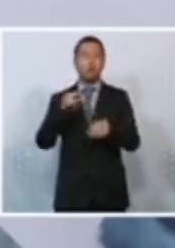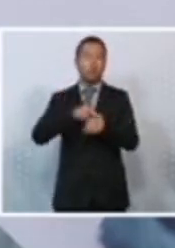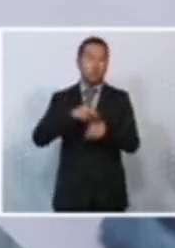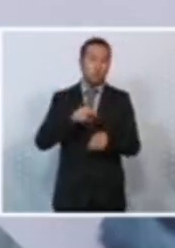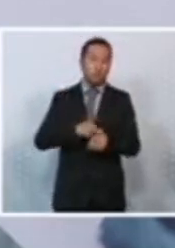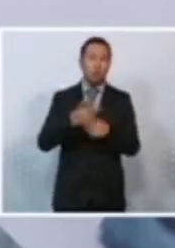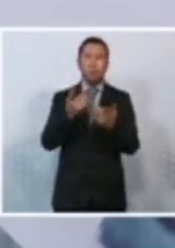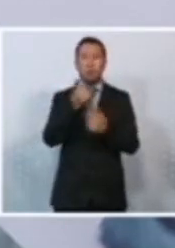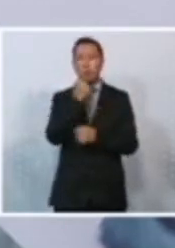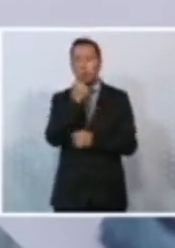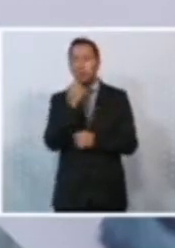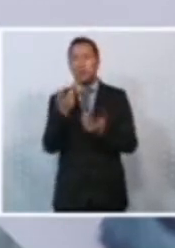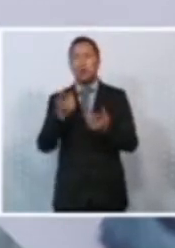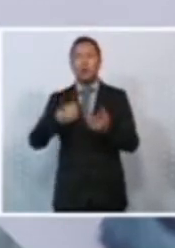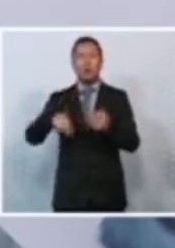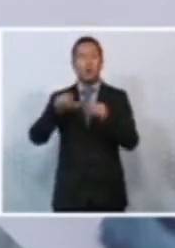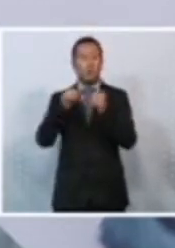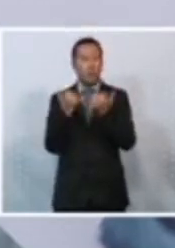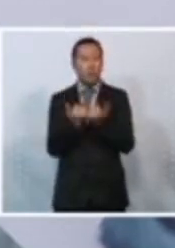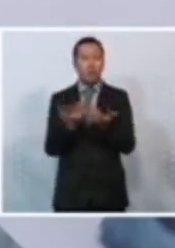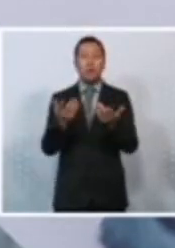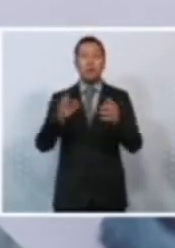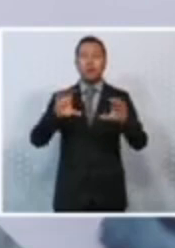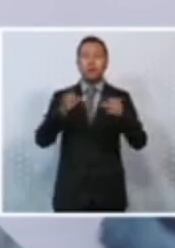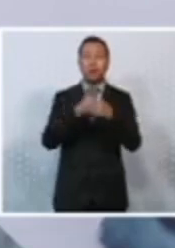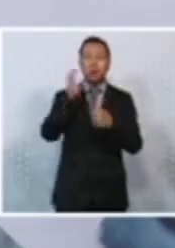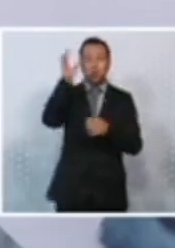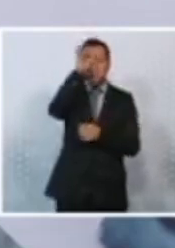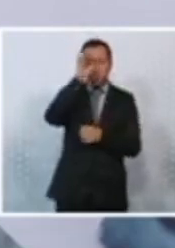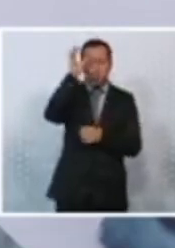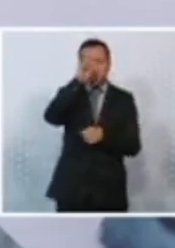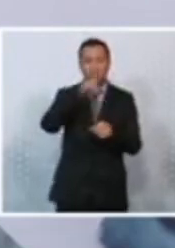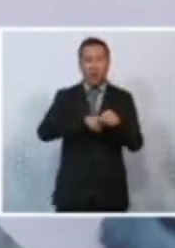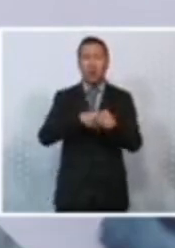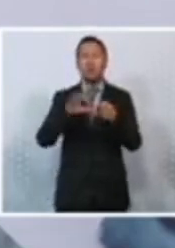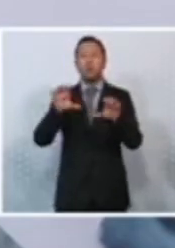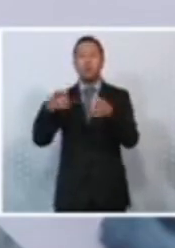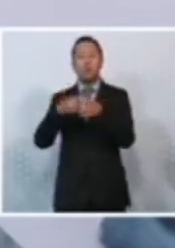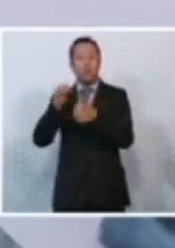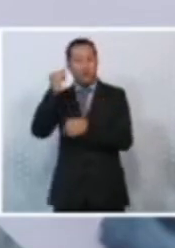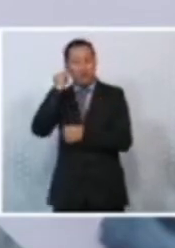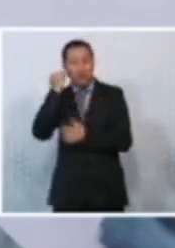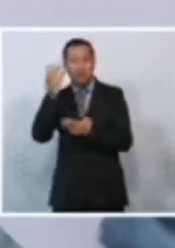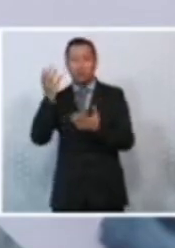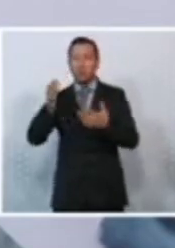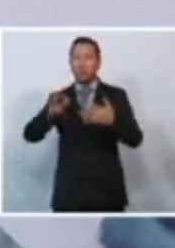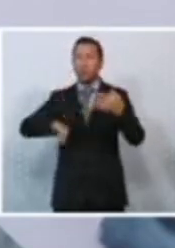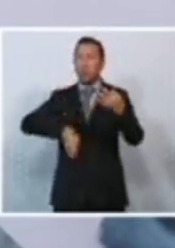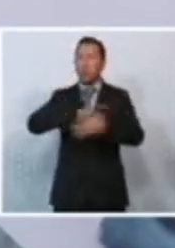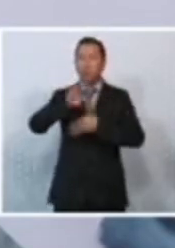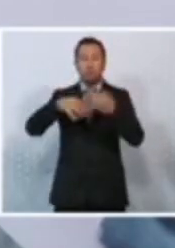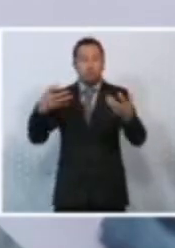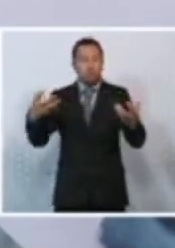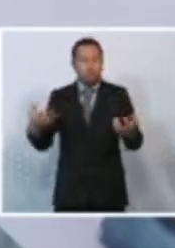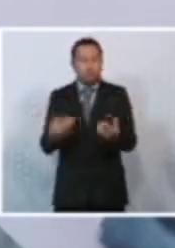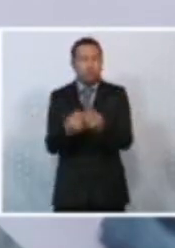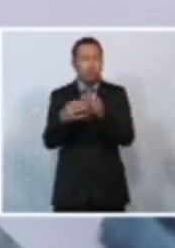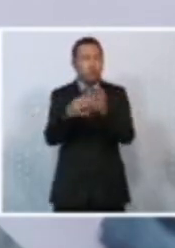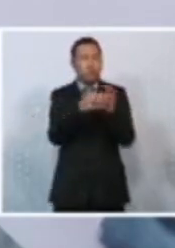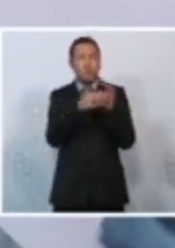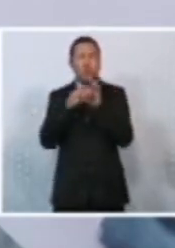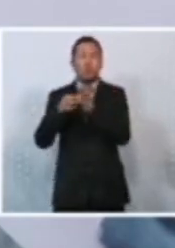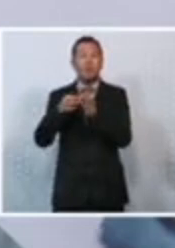maestros médicos policías ecologistas la comunidad cultural y nuestras comunidades indígenas y trabajar unidos